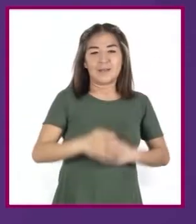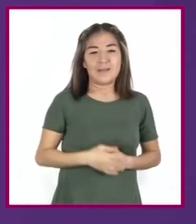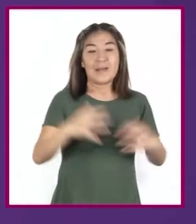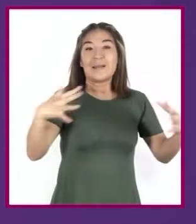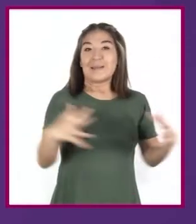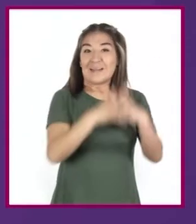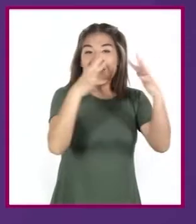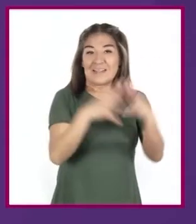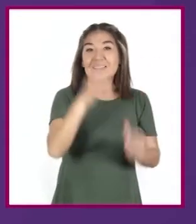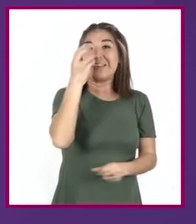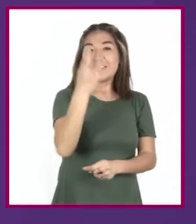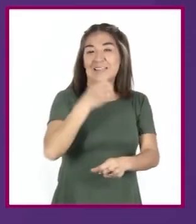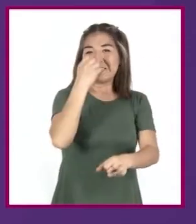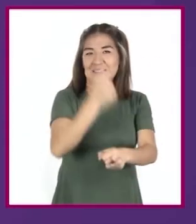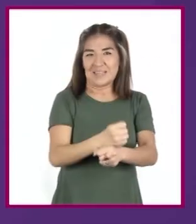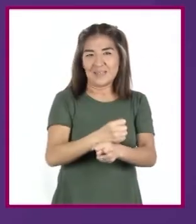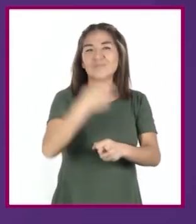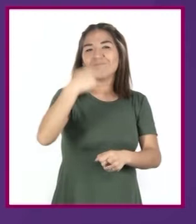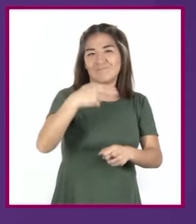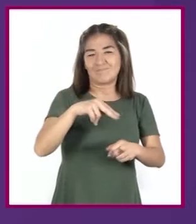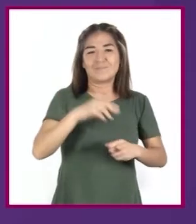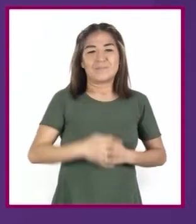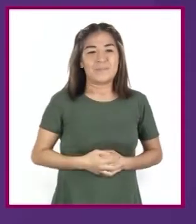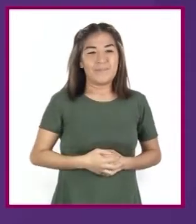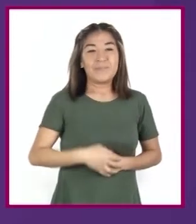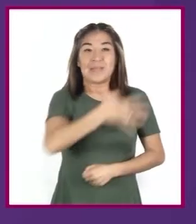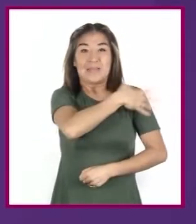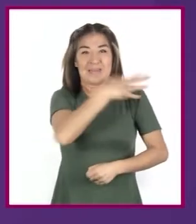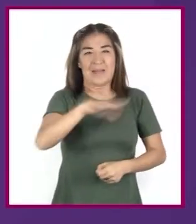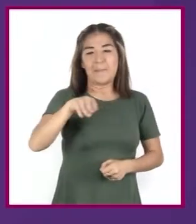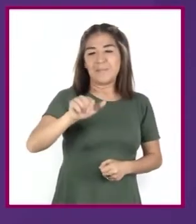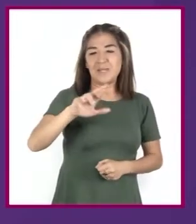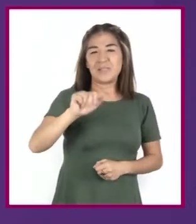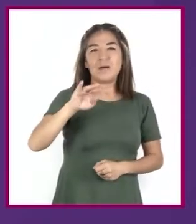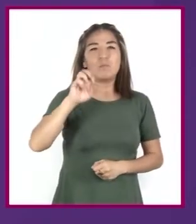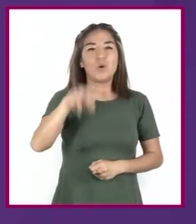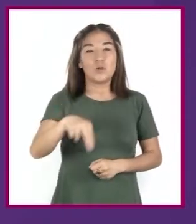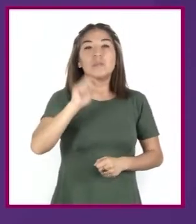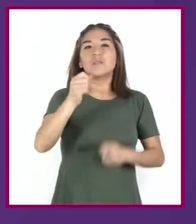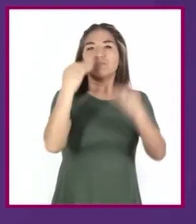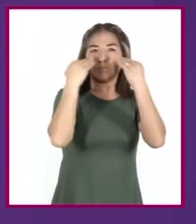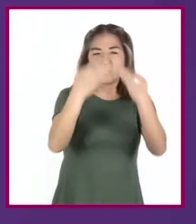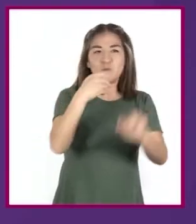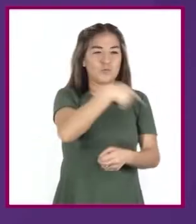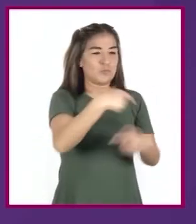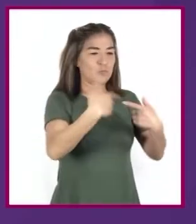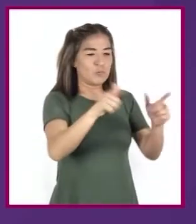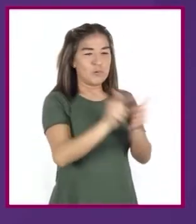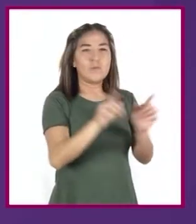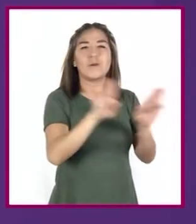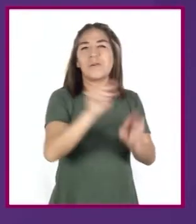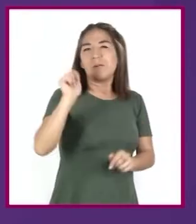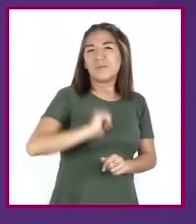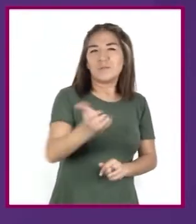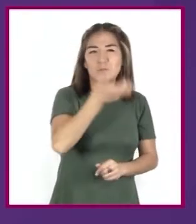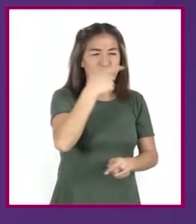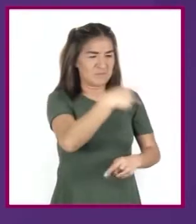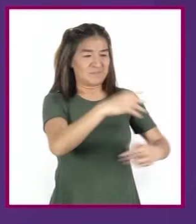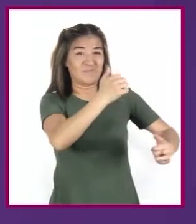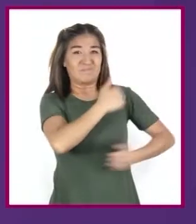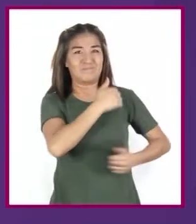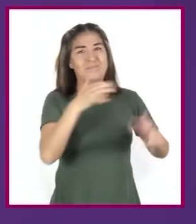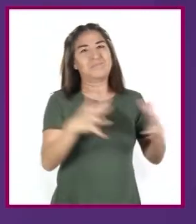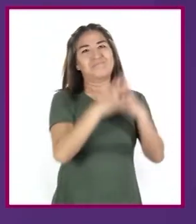de los 3 años. El general Miramón estaba al frente de los conservadores con un ejército mejor preparado que el